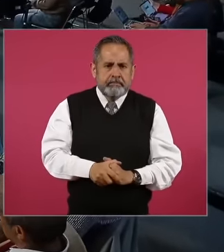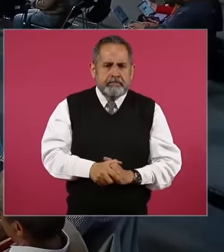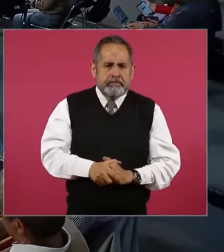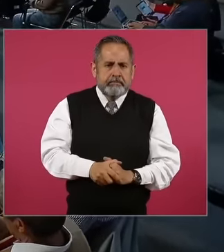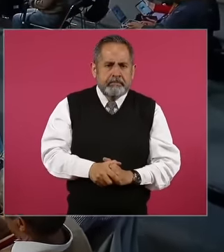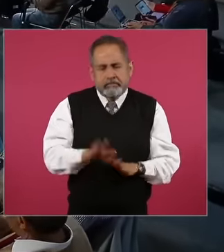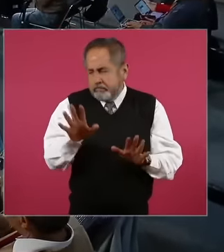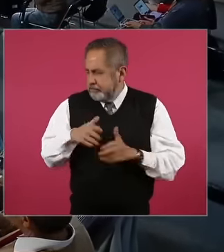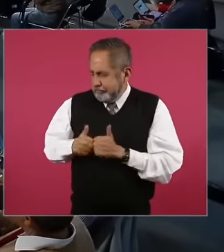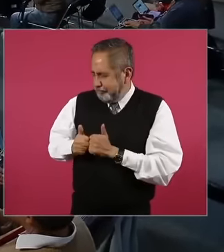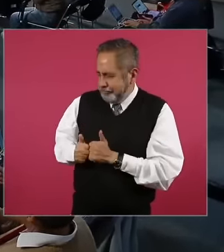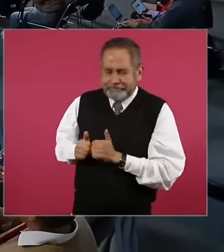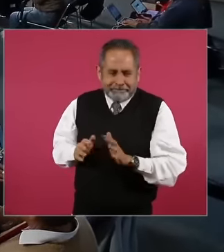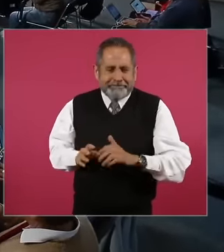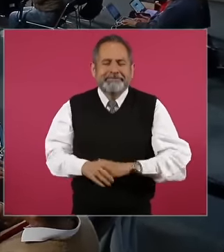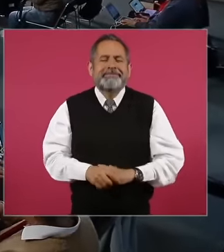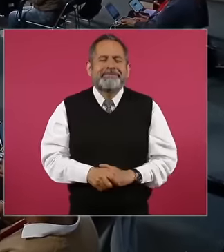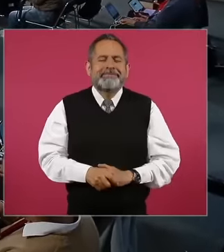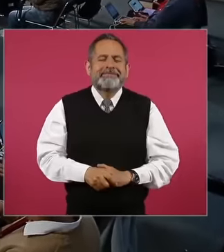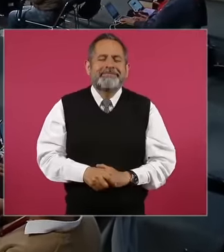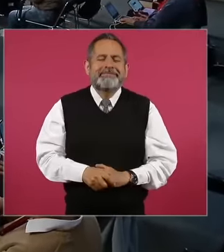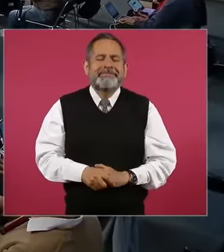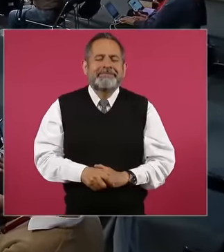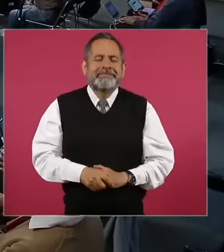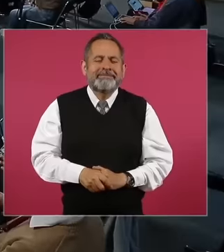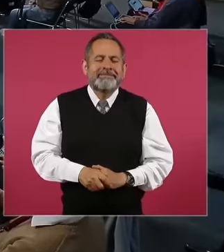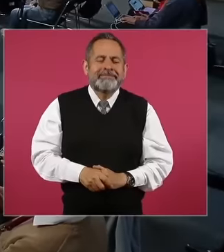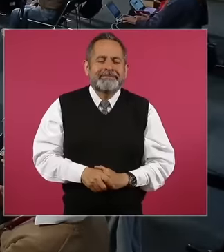Ah, bien. Pues ya me quedé aquí.